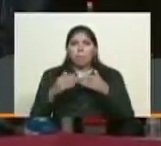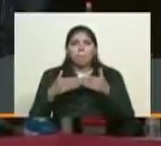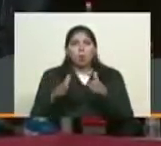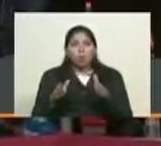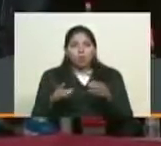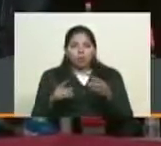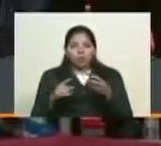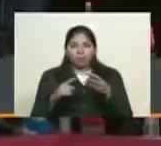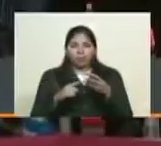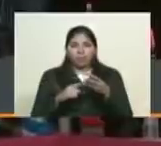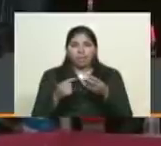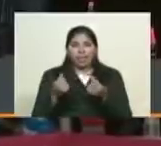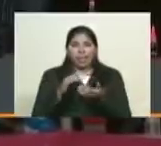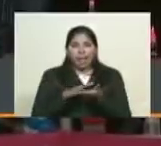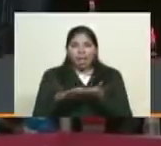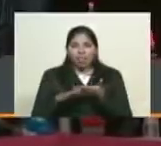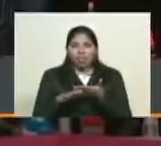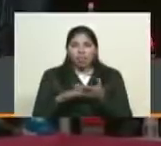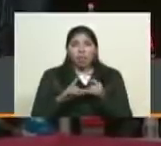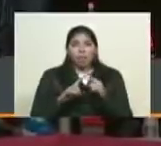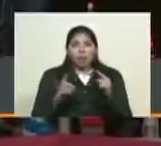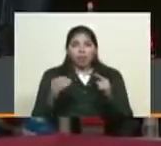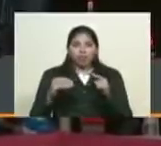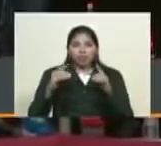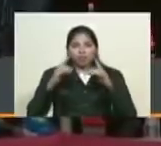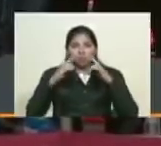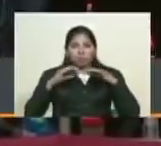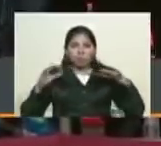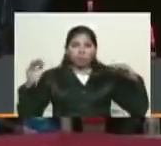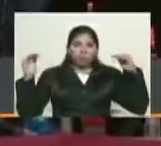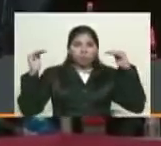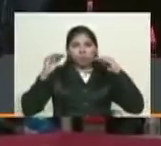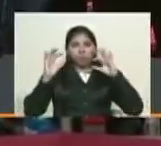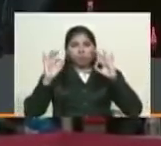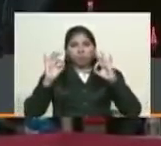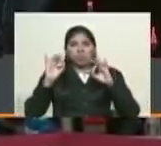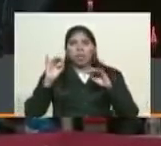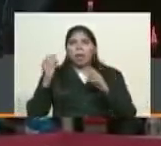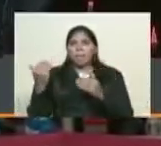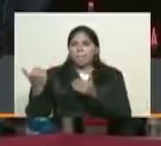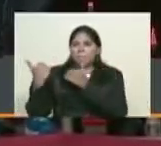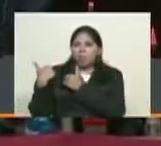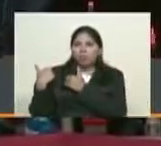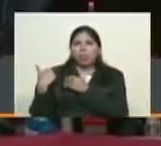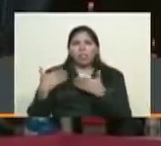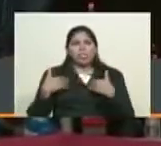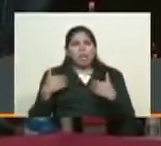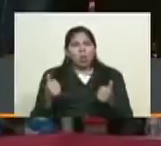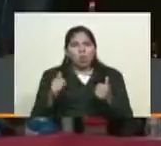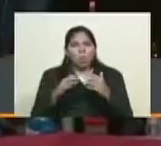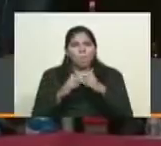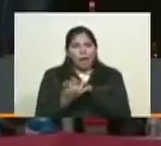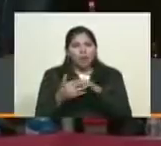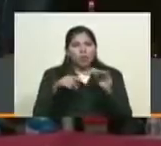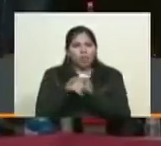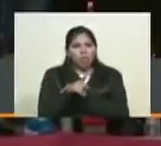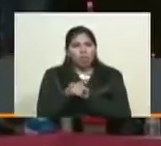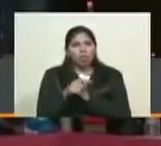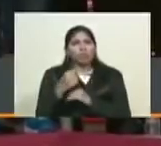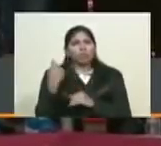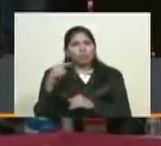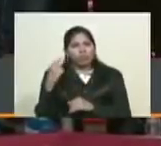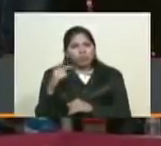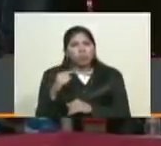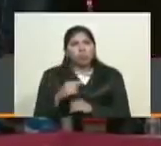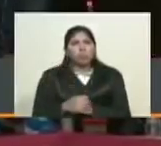gratuita y de calidad, a las grandes tareas de barrio adentro y la salud del pueblo, a las